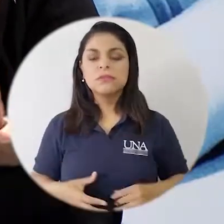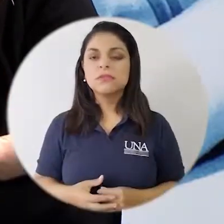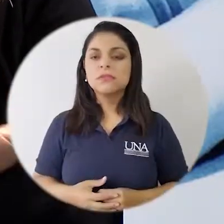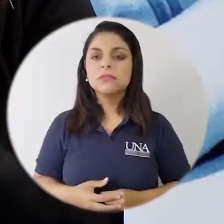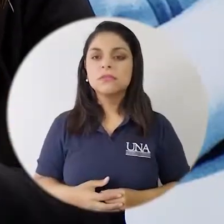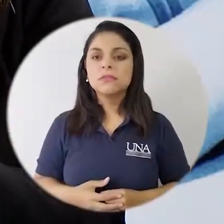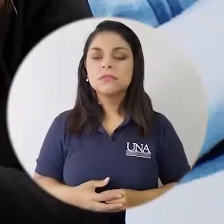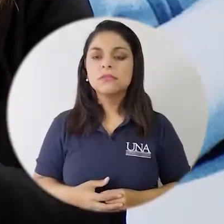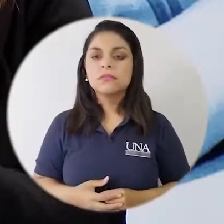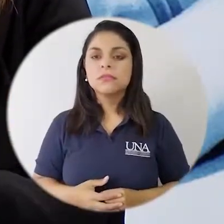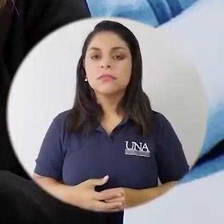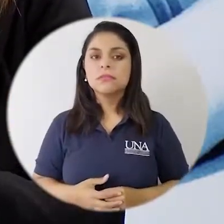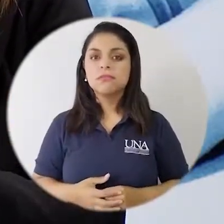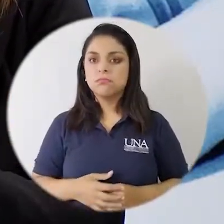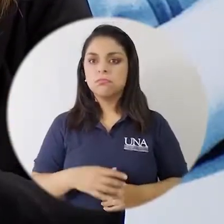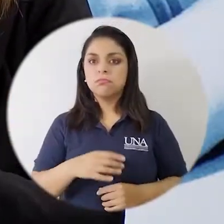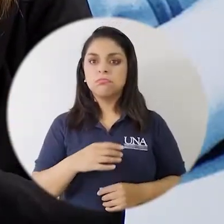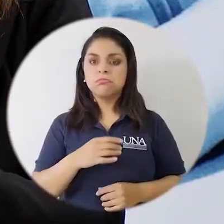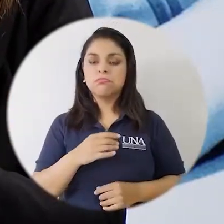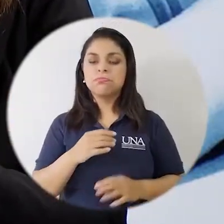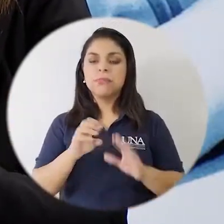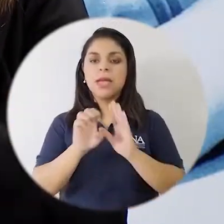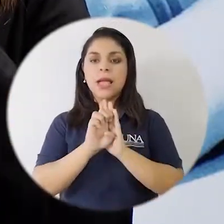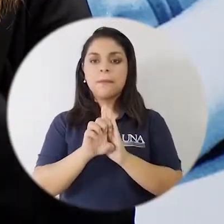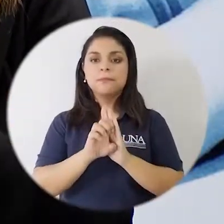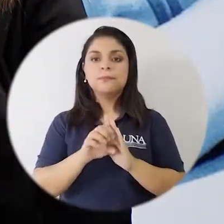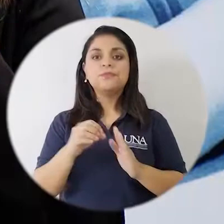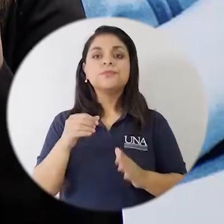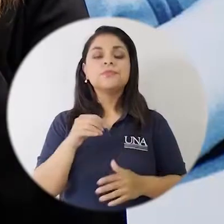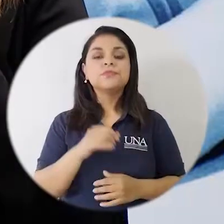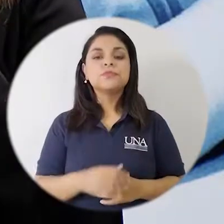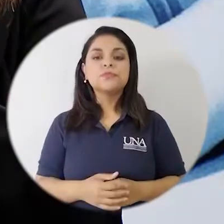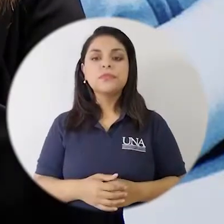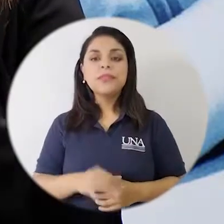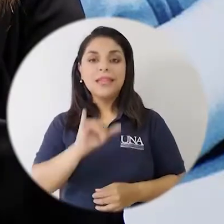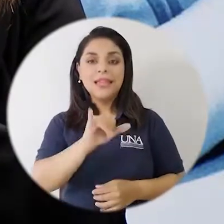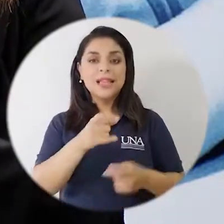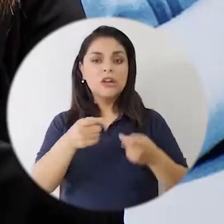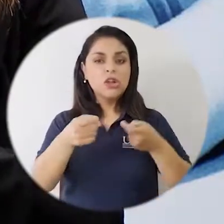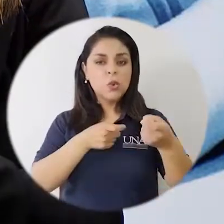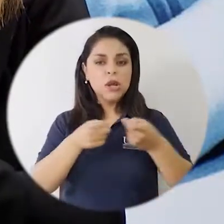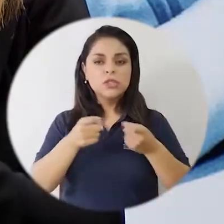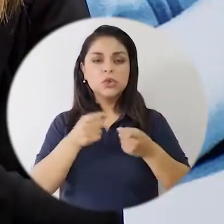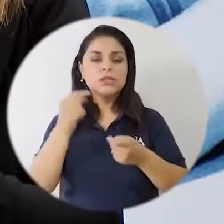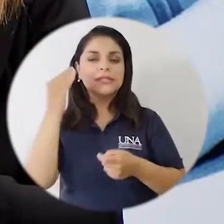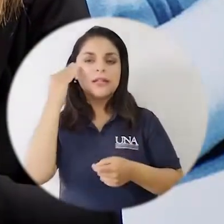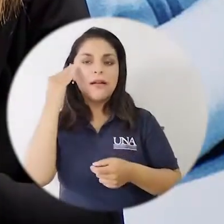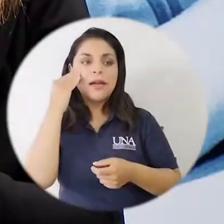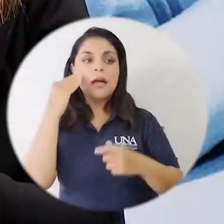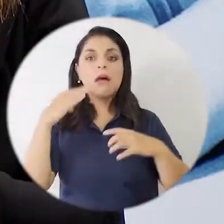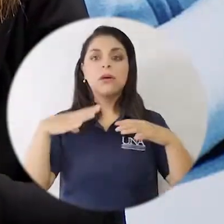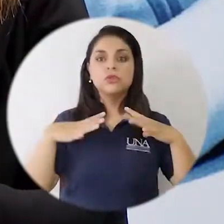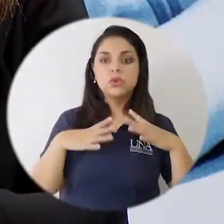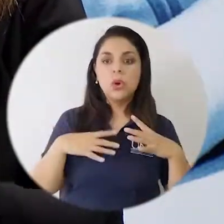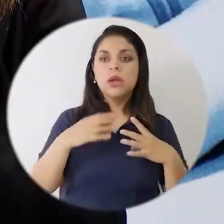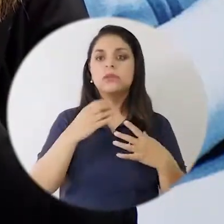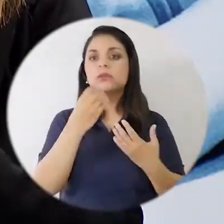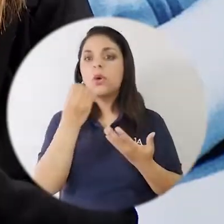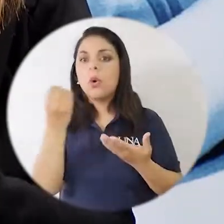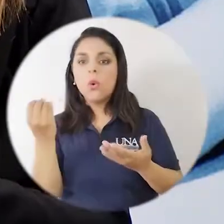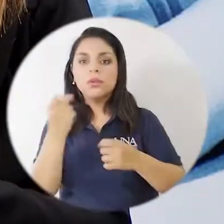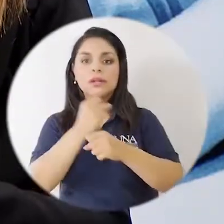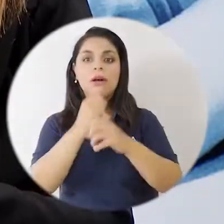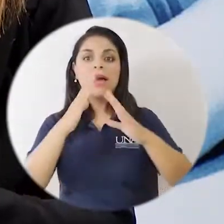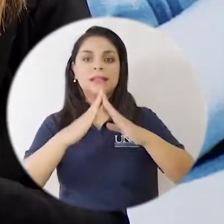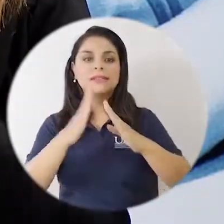sea, eso no implica que en teletrabajo no pueda estar de vacaciones, pero esas partes como esa negociación es la que hace falta, para que entonces la